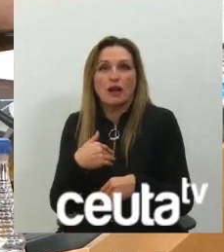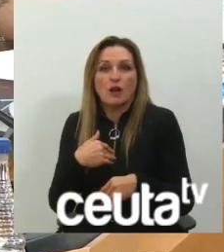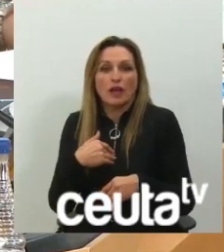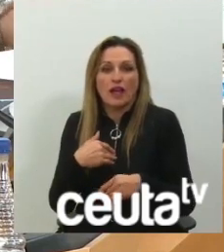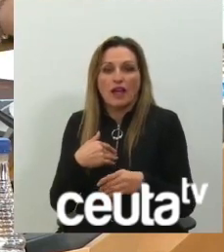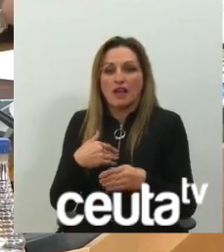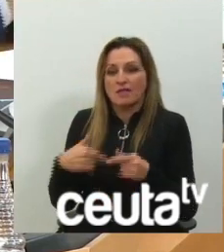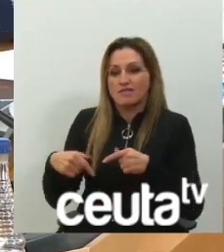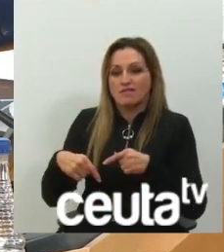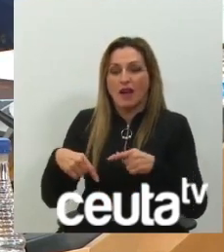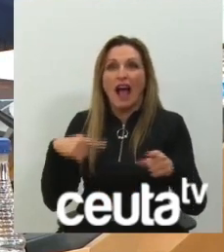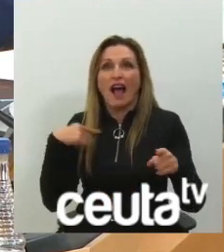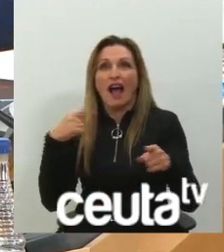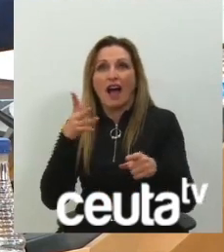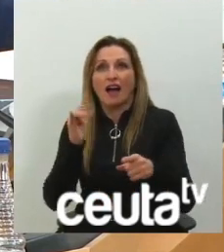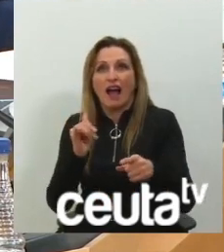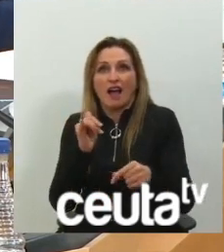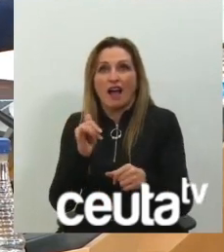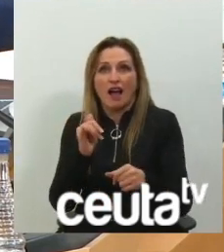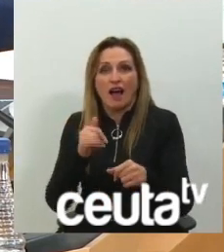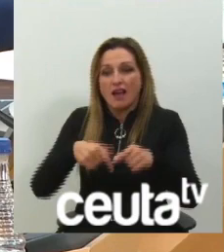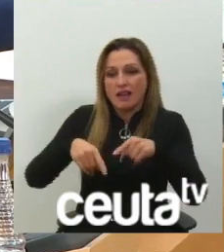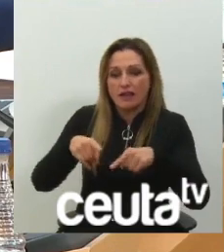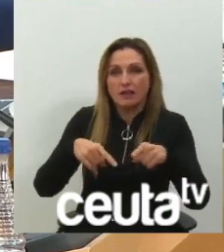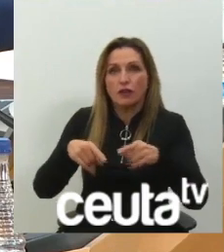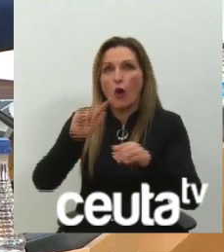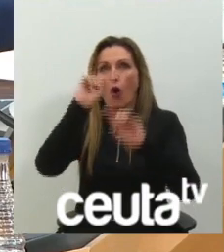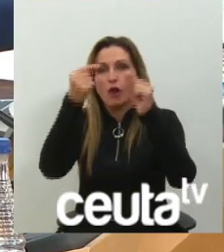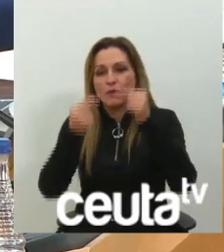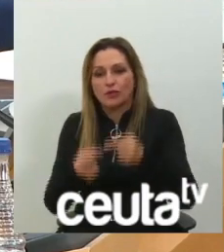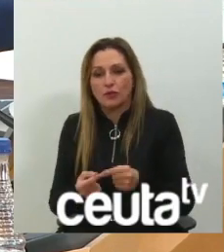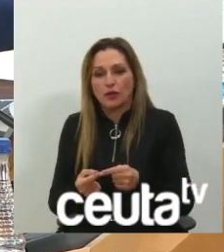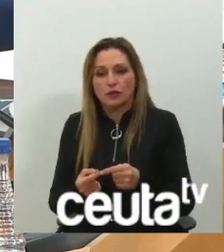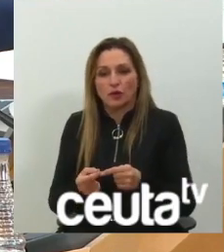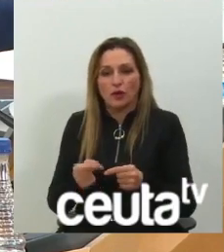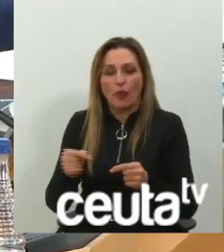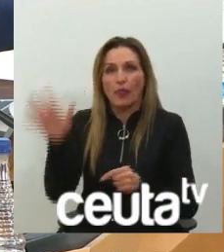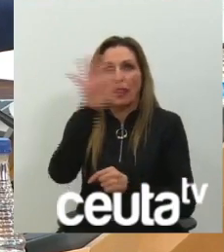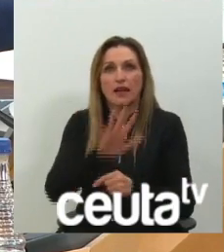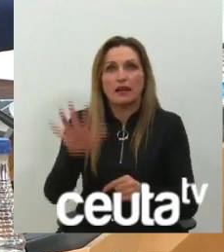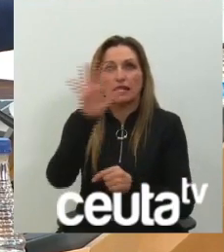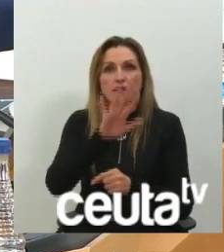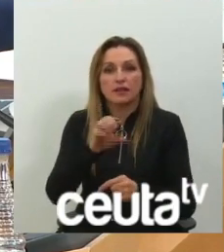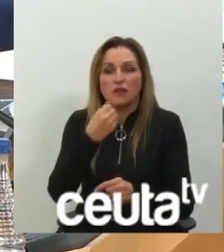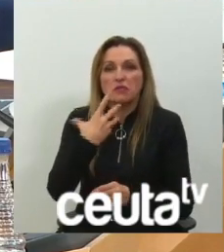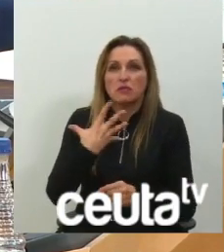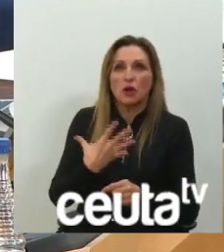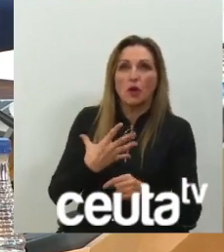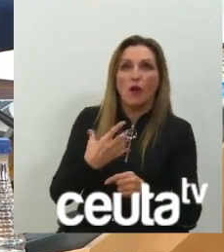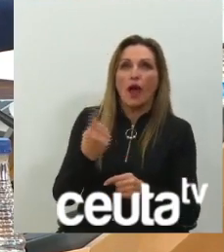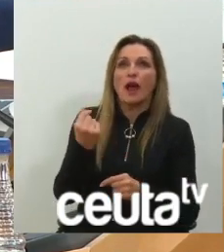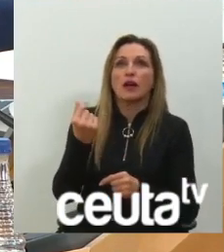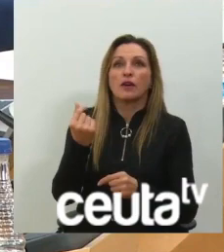mentiras pues es mentira tenemos unos presupuestos del estado muy jugosos en los que se destina muchísimo dinero